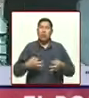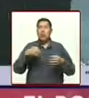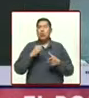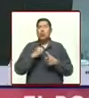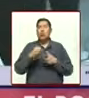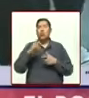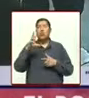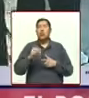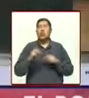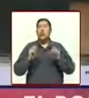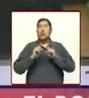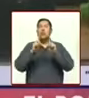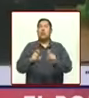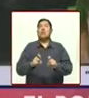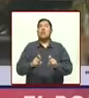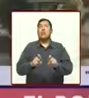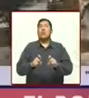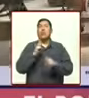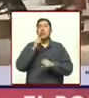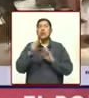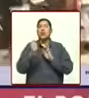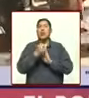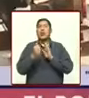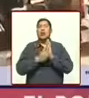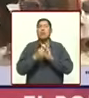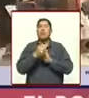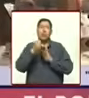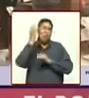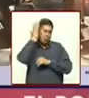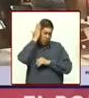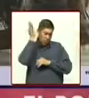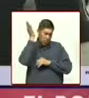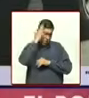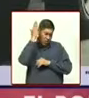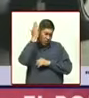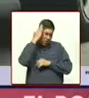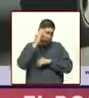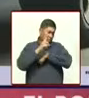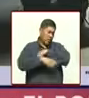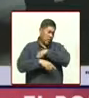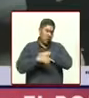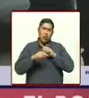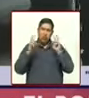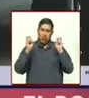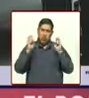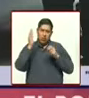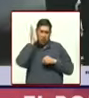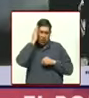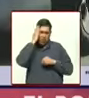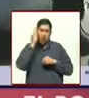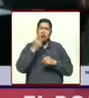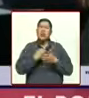no. Eso fue lo que le preguntamos a un abogado penalista. Y el abogado nos responde lo siguiente.